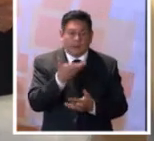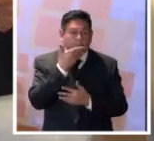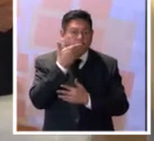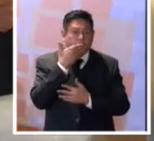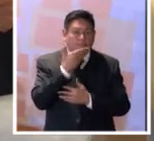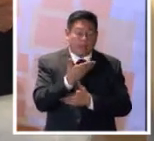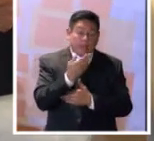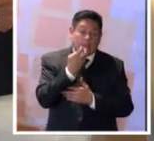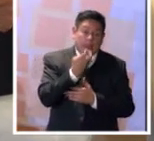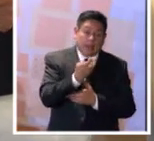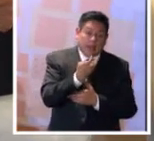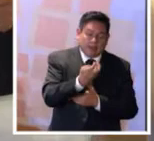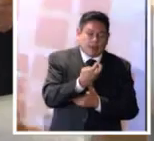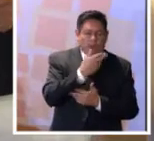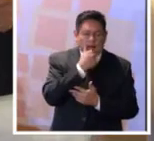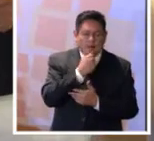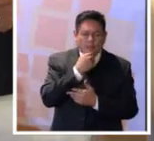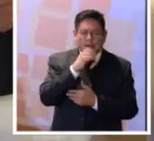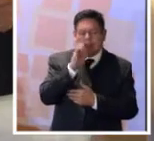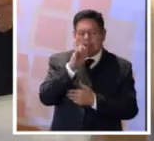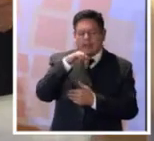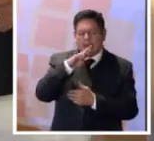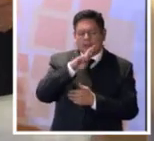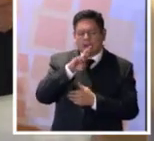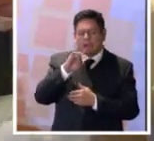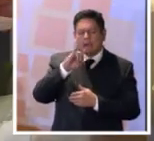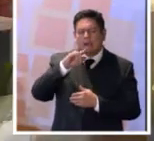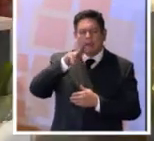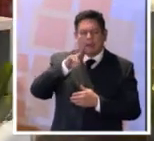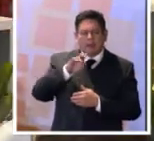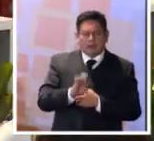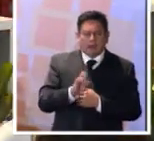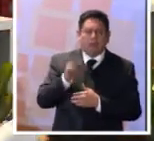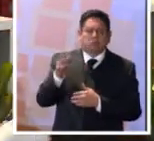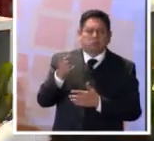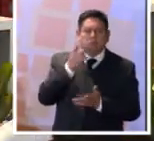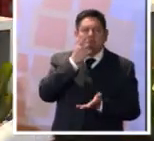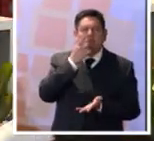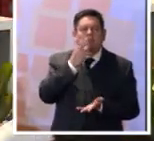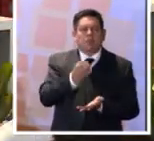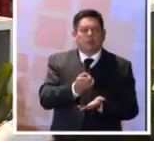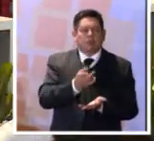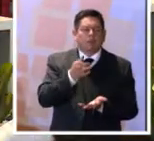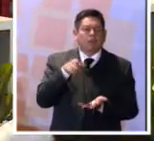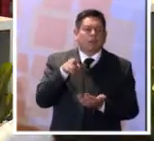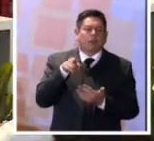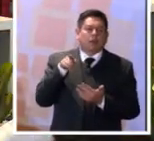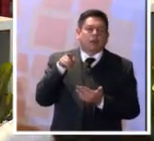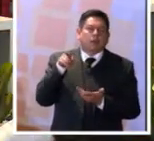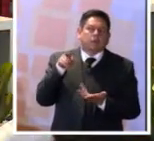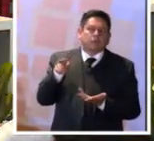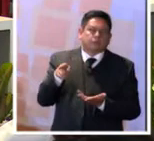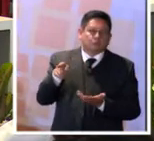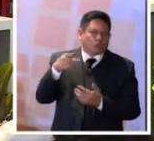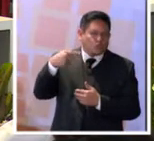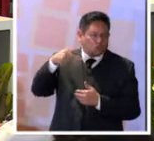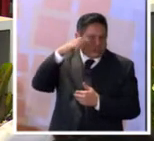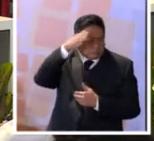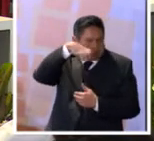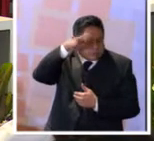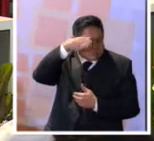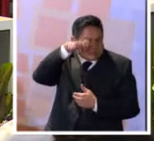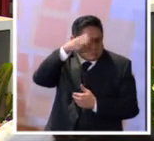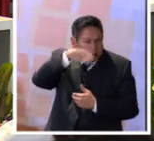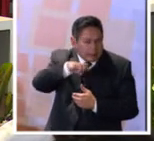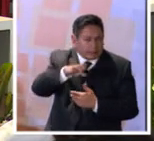nos gustaría que nos comentaras quizá parte de la experiencia en una circunscripción quizá la más